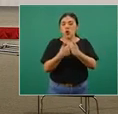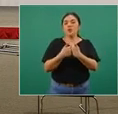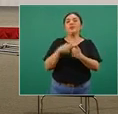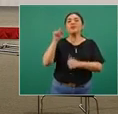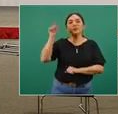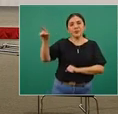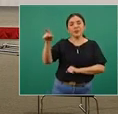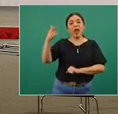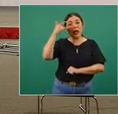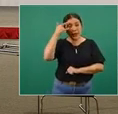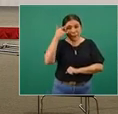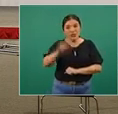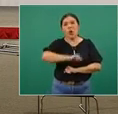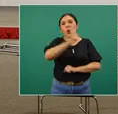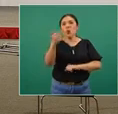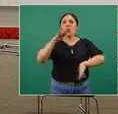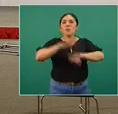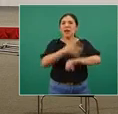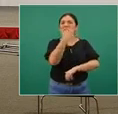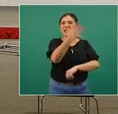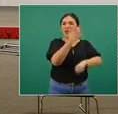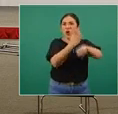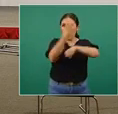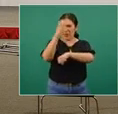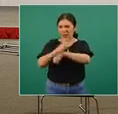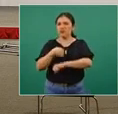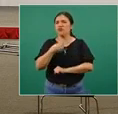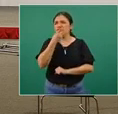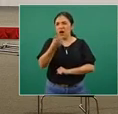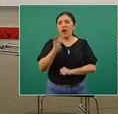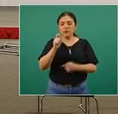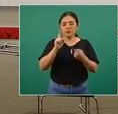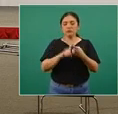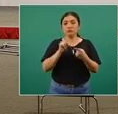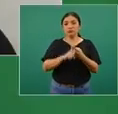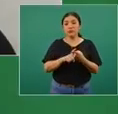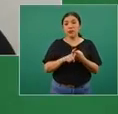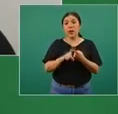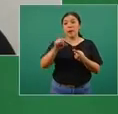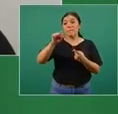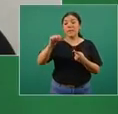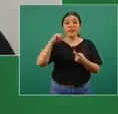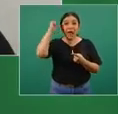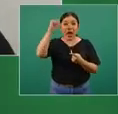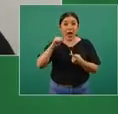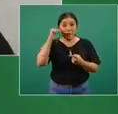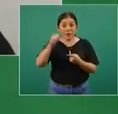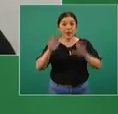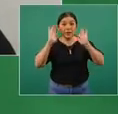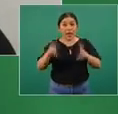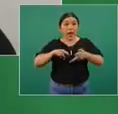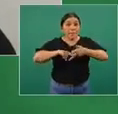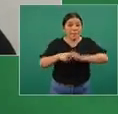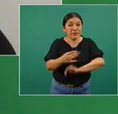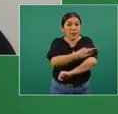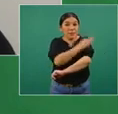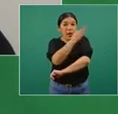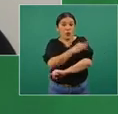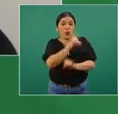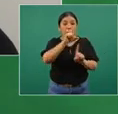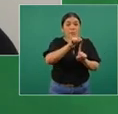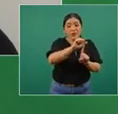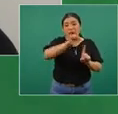de Campeche, los recordamos rápidamente, el 20 de abril estará iniciando y del periodo del 20